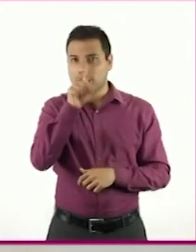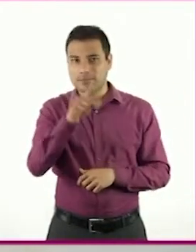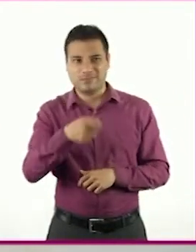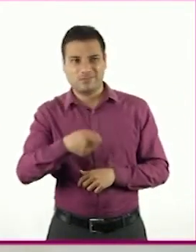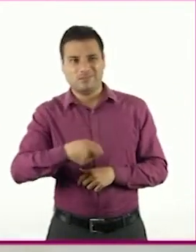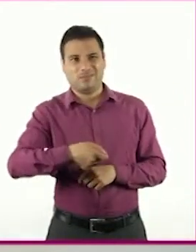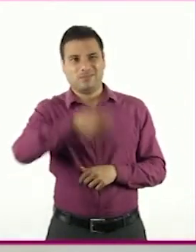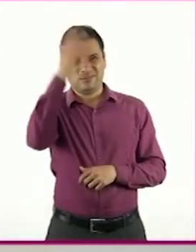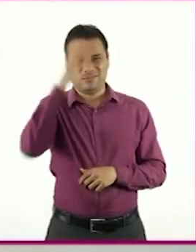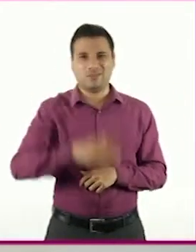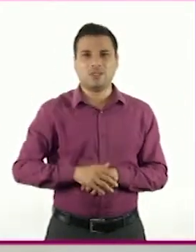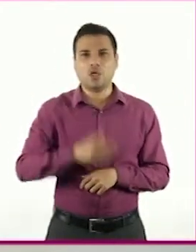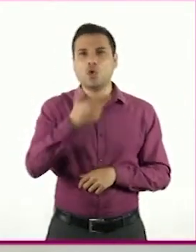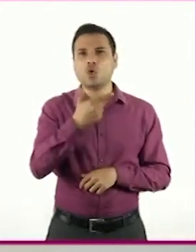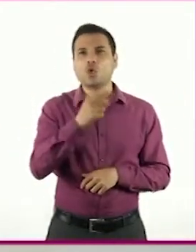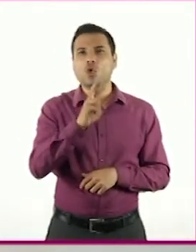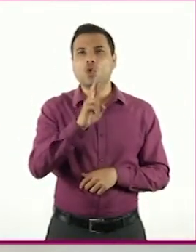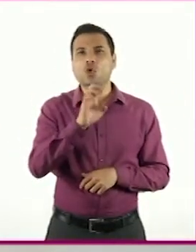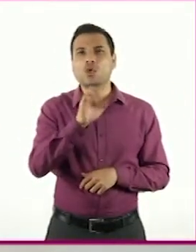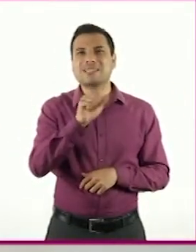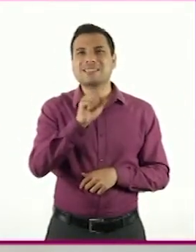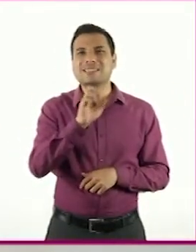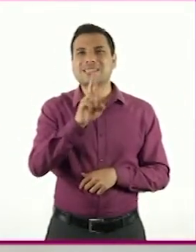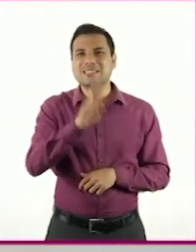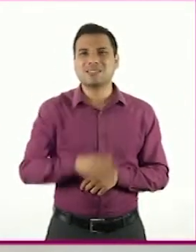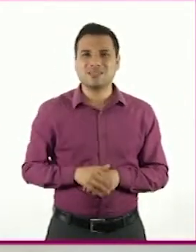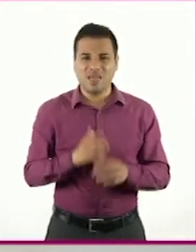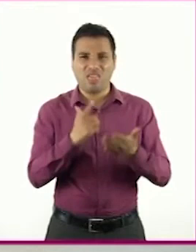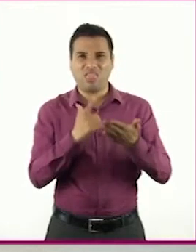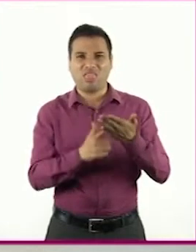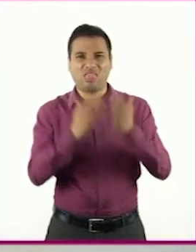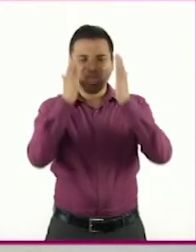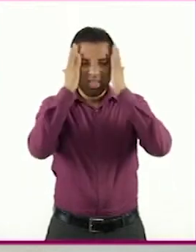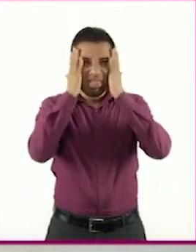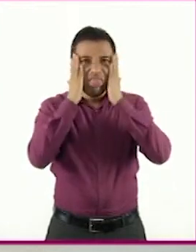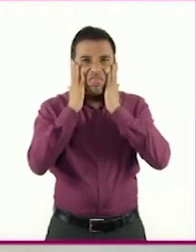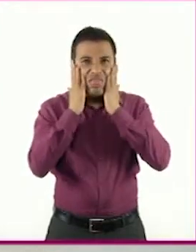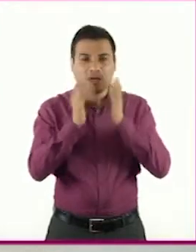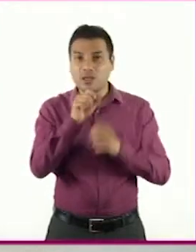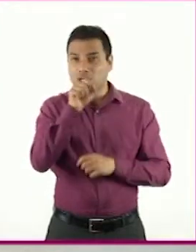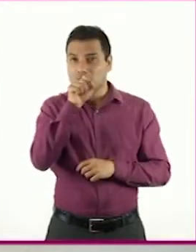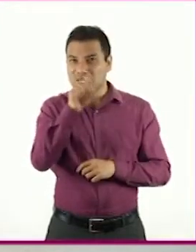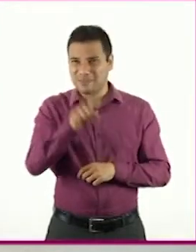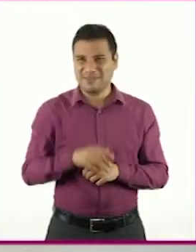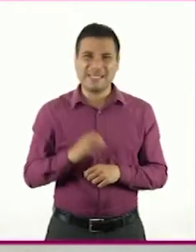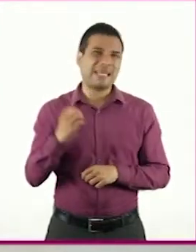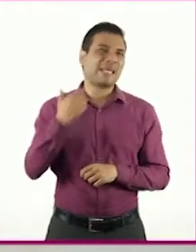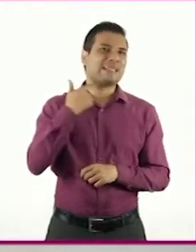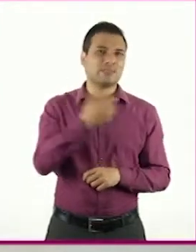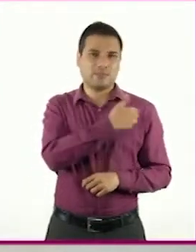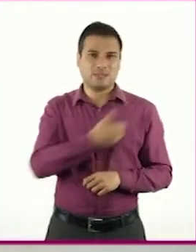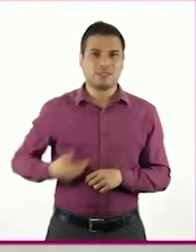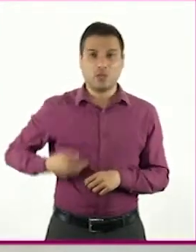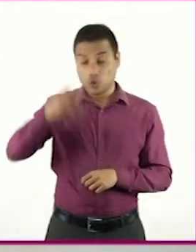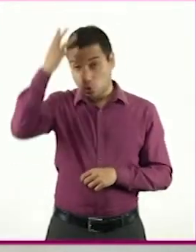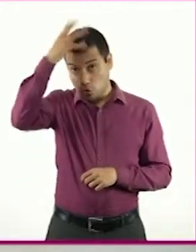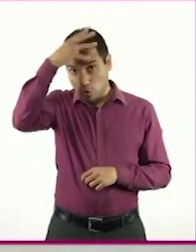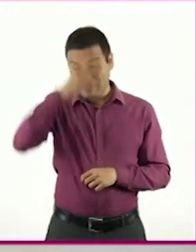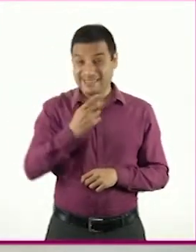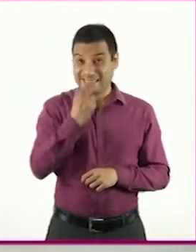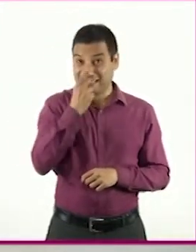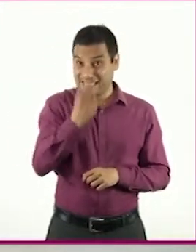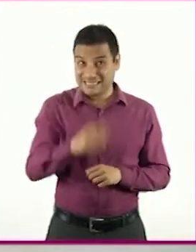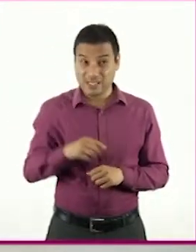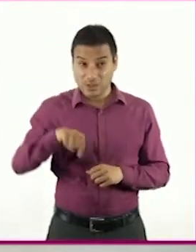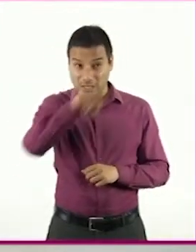greaser, grasoso en inglés, hasta las recientes afirmaciones del expresidente Donald Trump, el cual considera